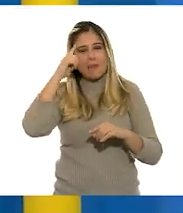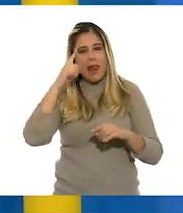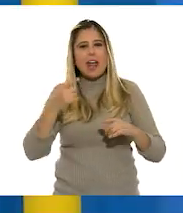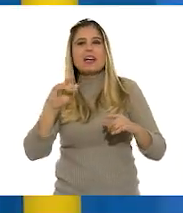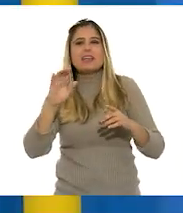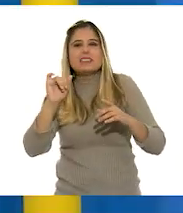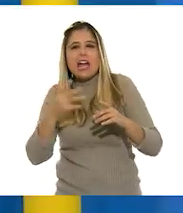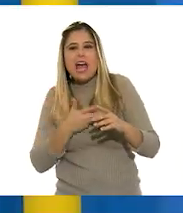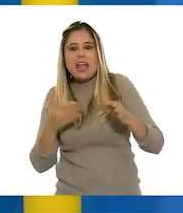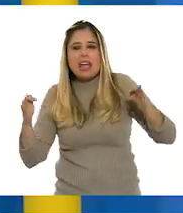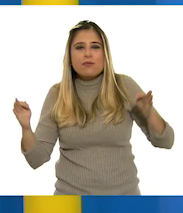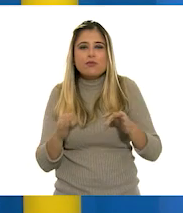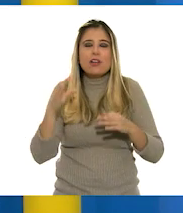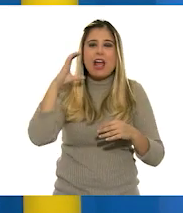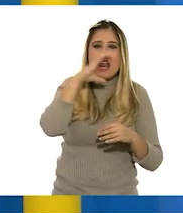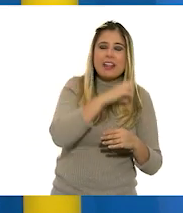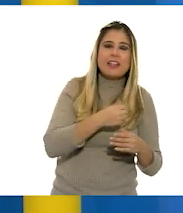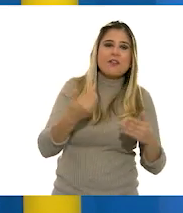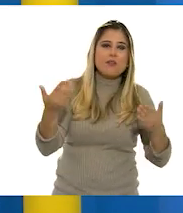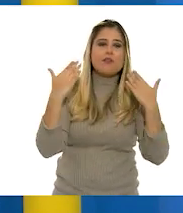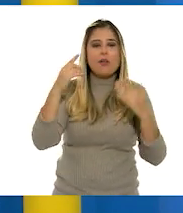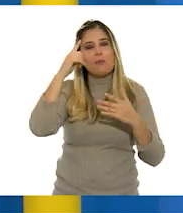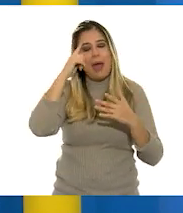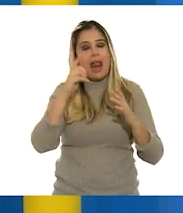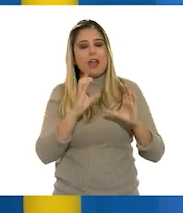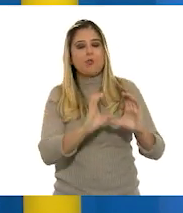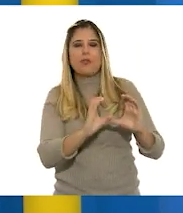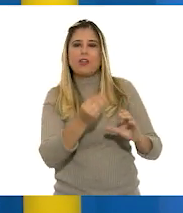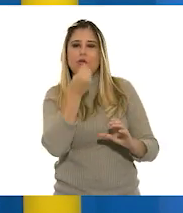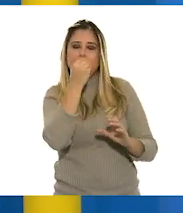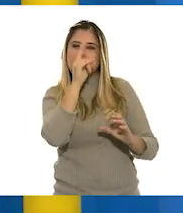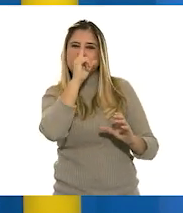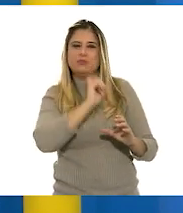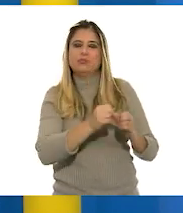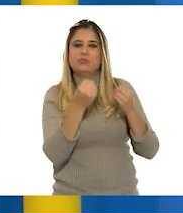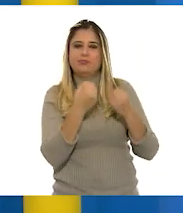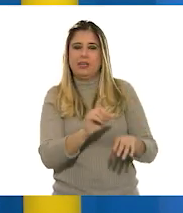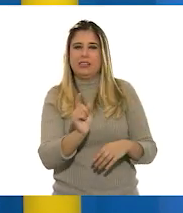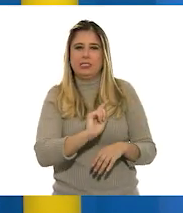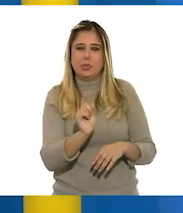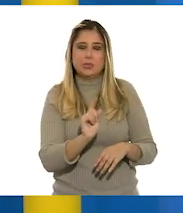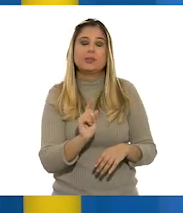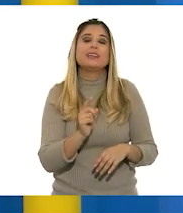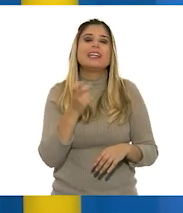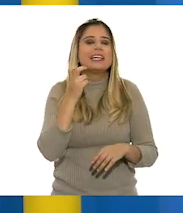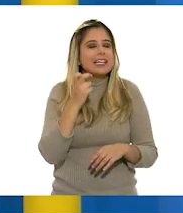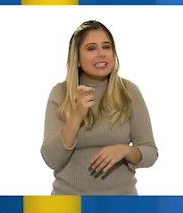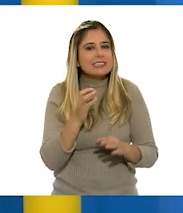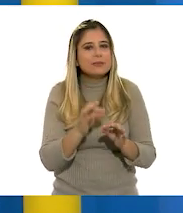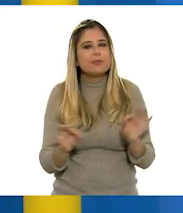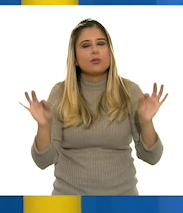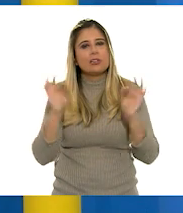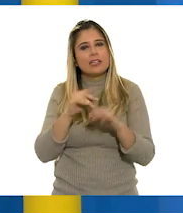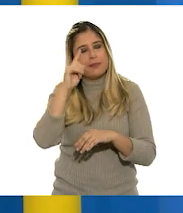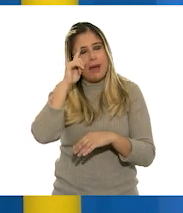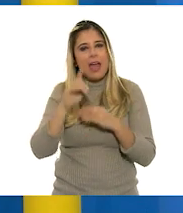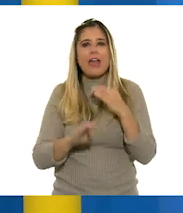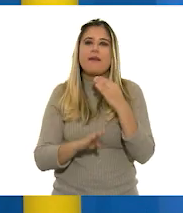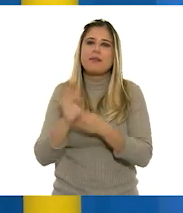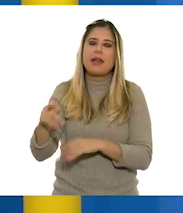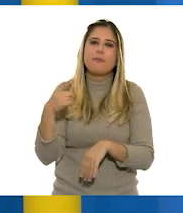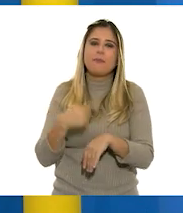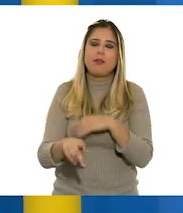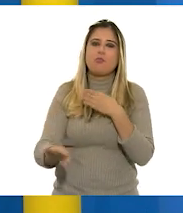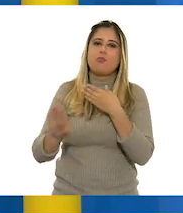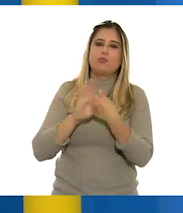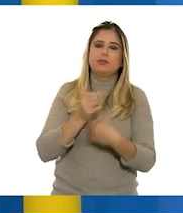se manipulan alimentos, ya sea para su conservación o para su cocción. Esto es la clave para reducir riesgos a la